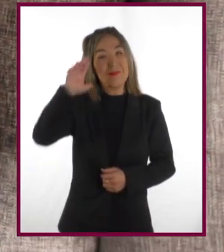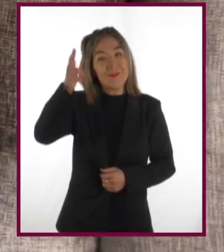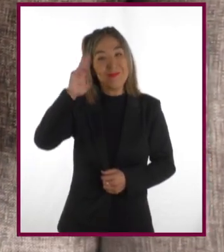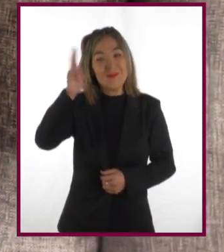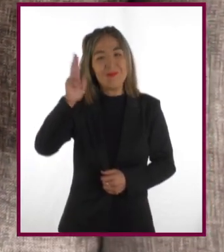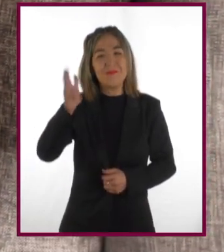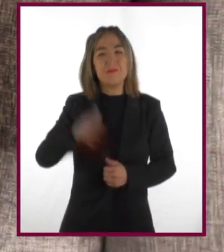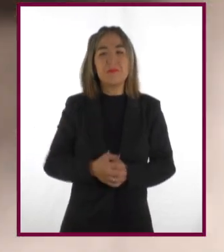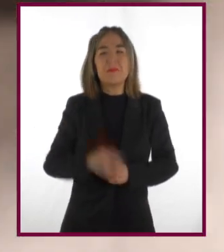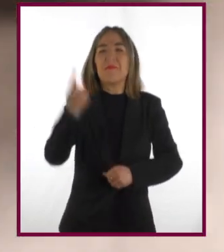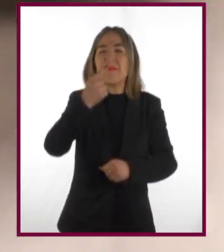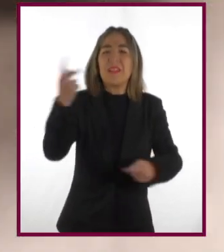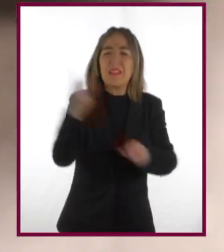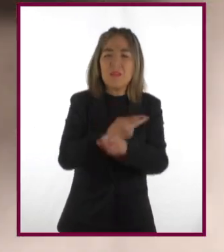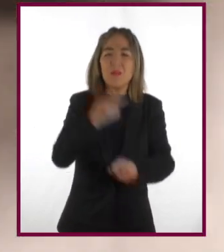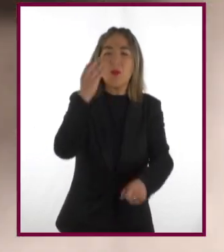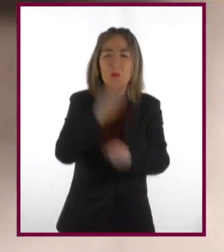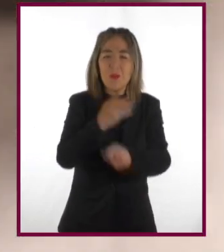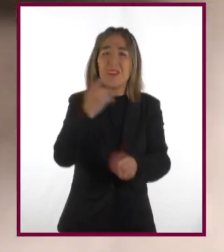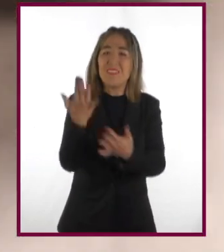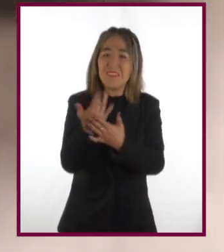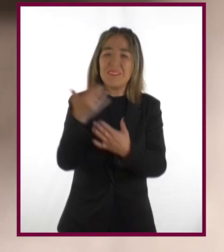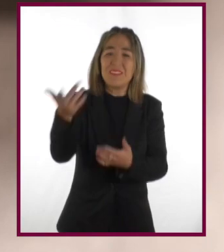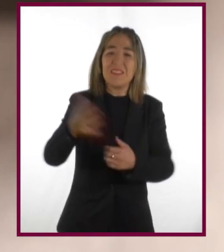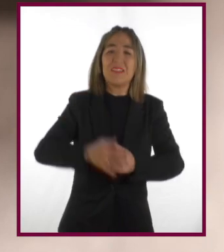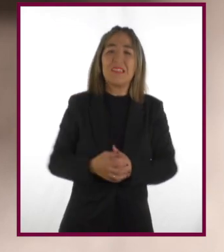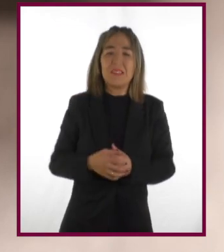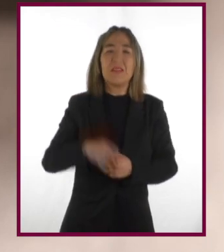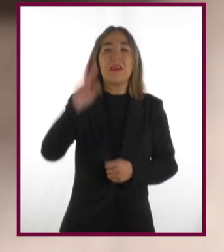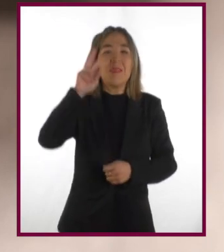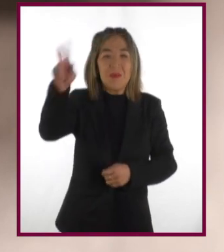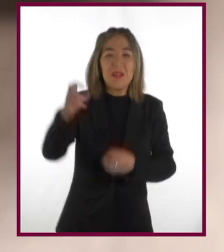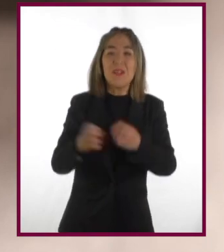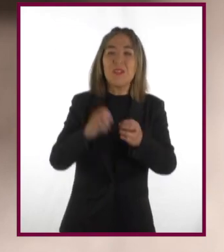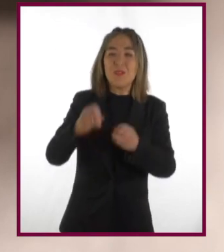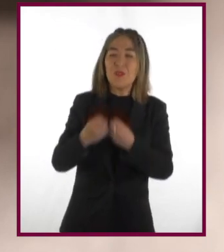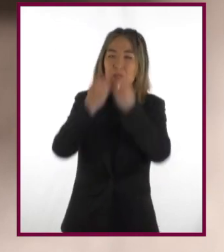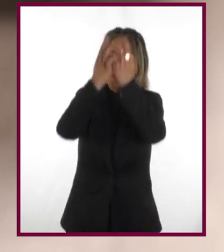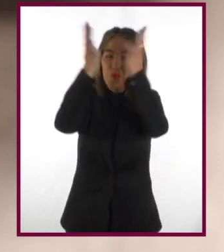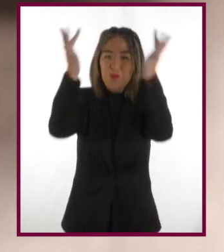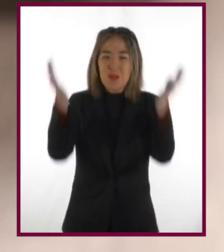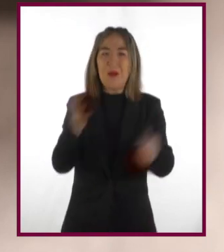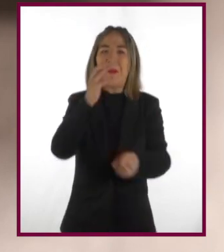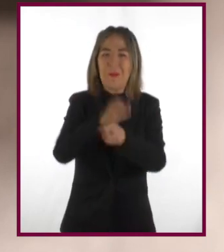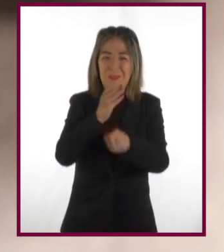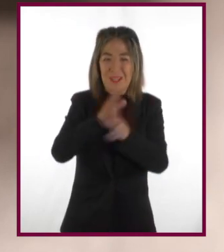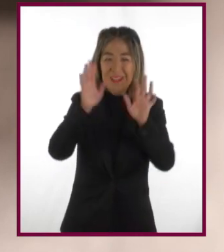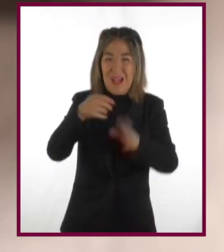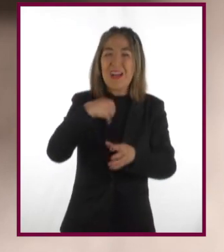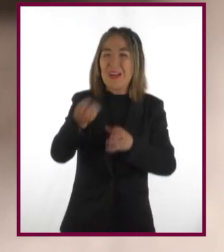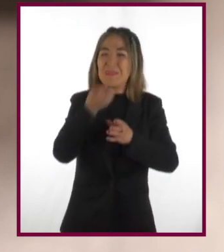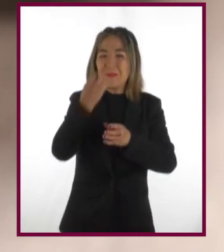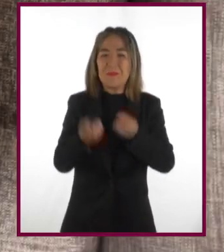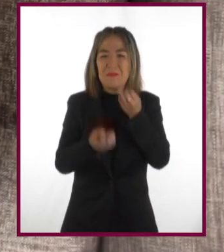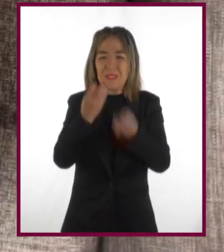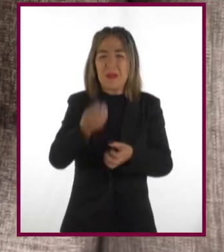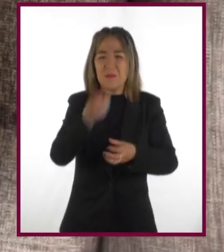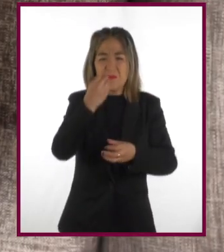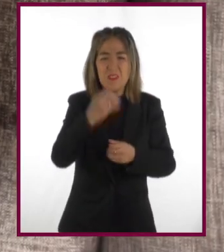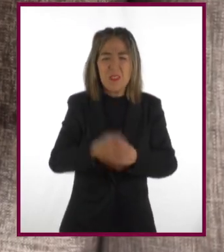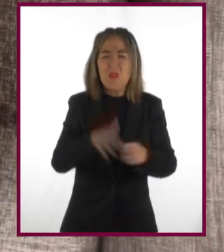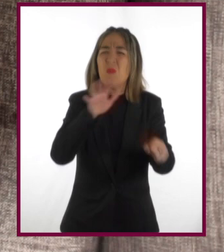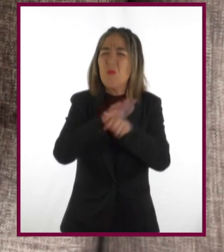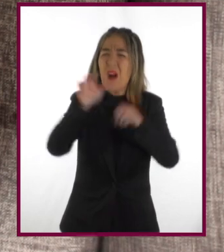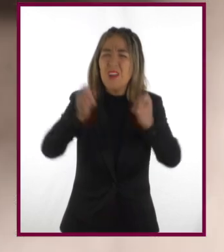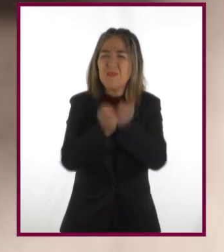Hey, Oli, Oli. ¿Qué pasó, Dismara? Te estamos esperando. Quedamos de ir a ver la erupción. Mira, ya tengo las palomitas. ¿Dónde estás?